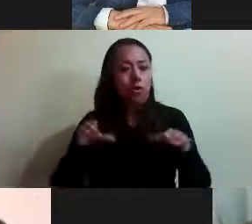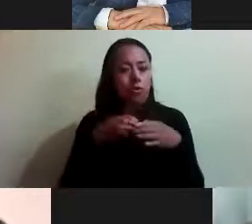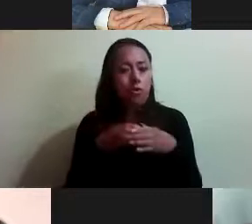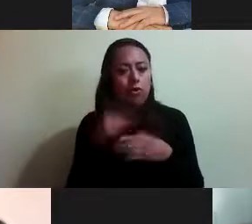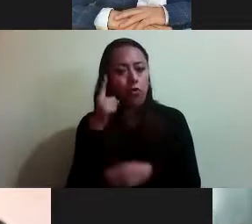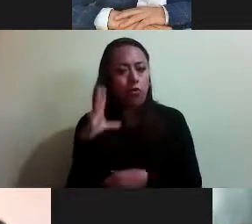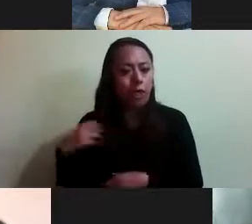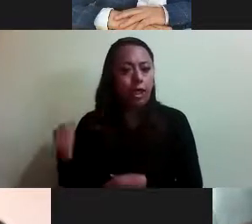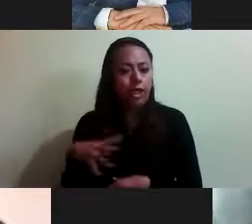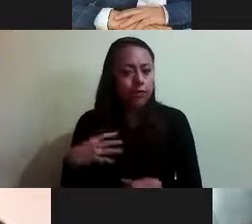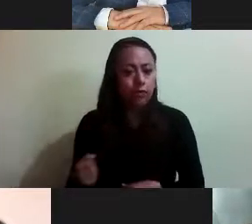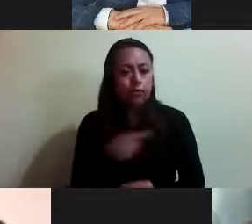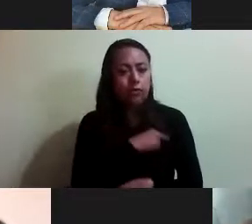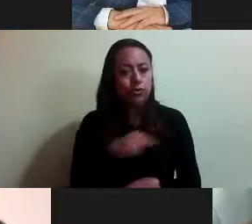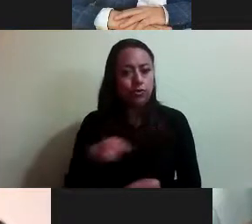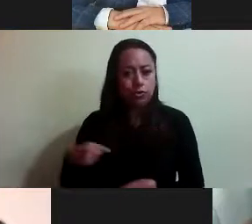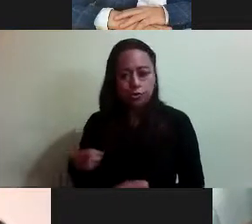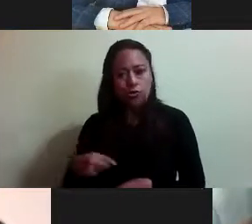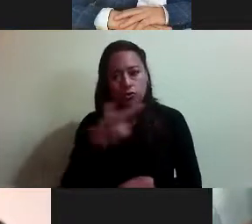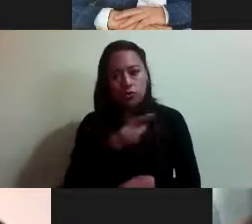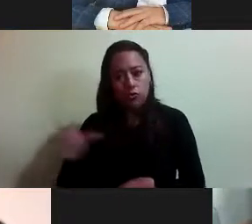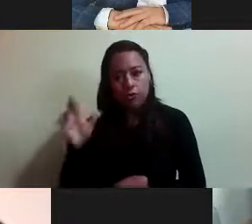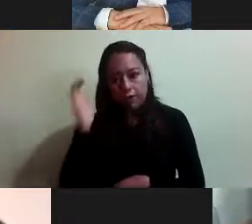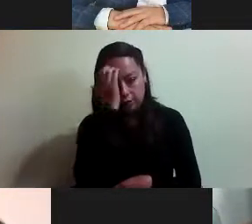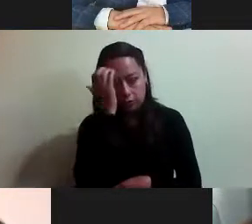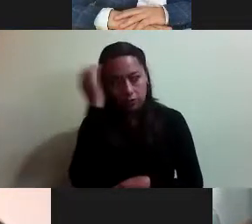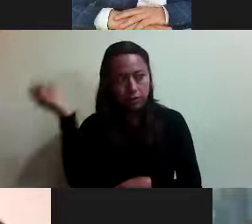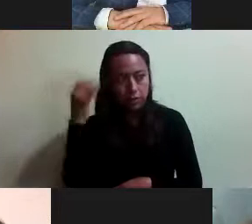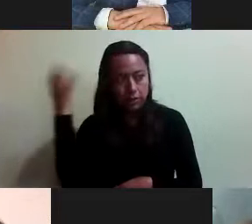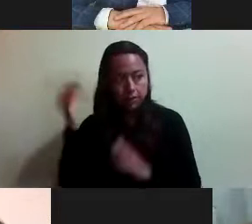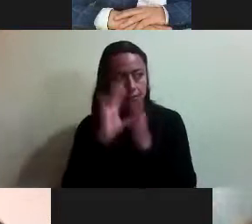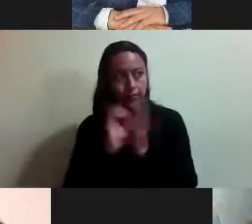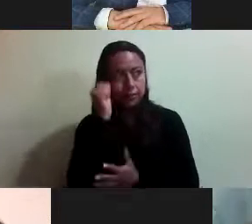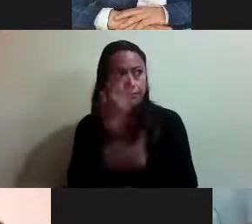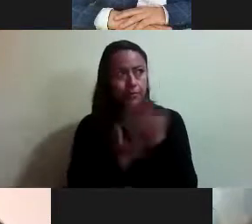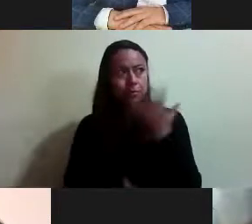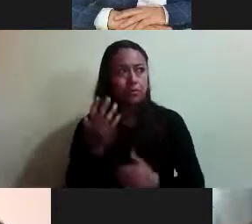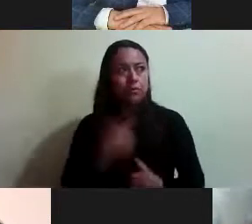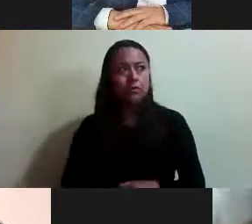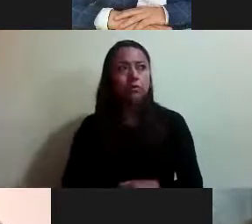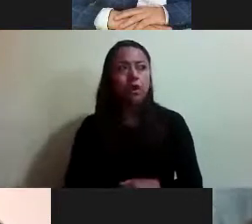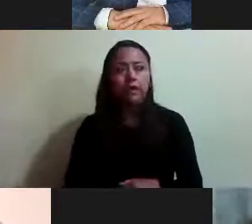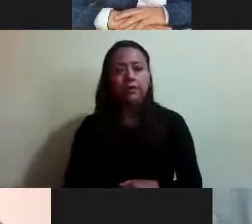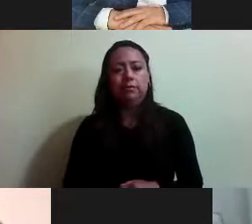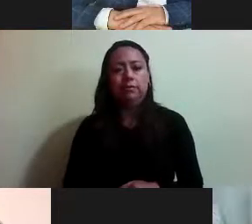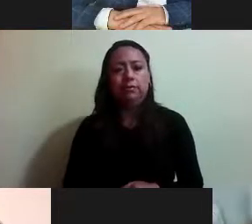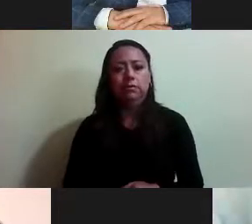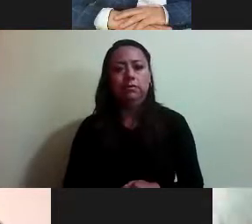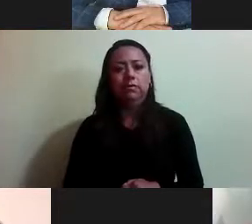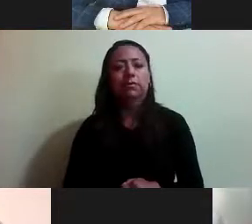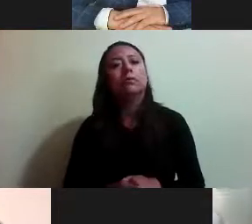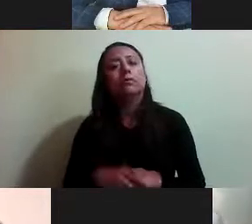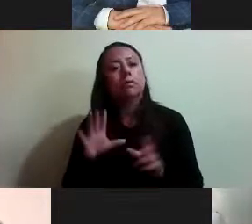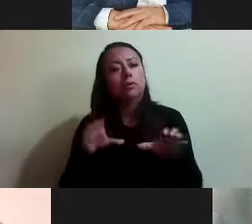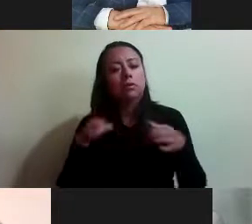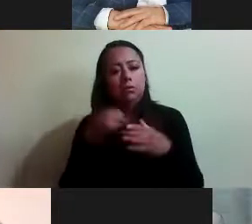que debemos reconocer de la Asamblea Constituyente, que estableció un techo del presupuesto del Congreso de la ciudad,